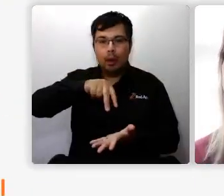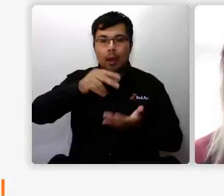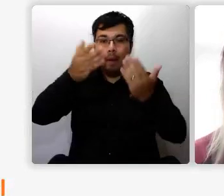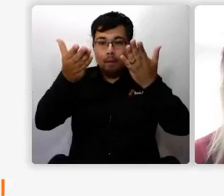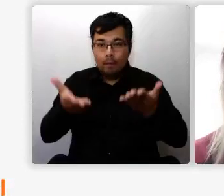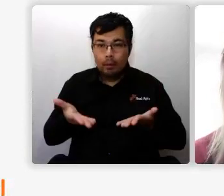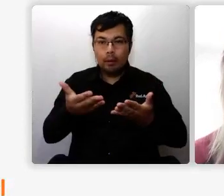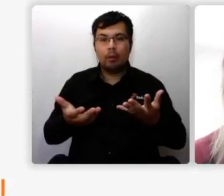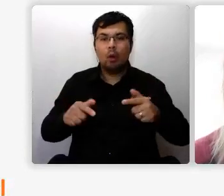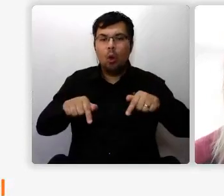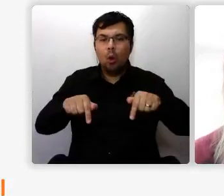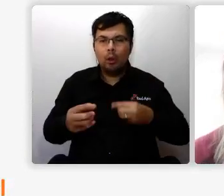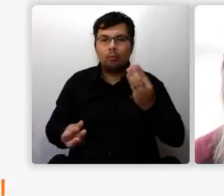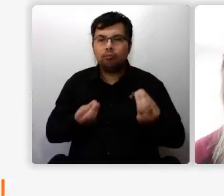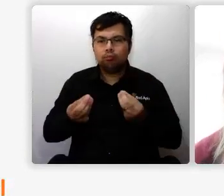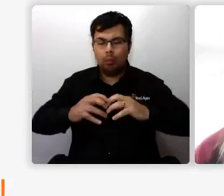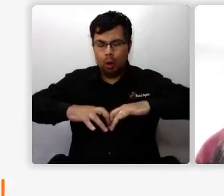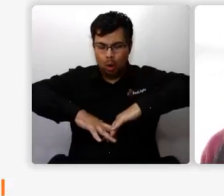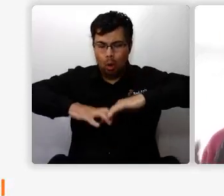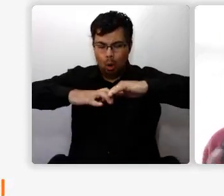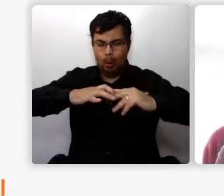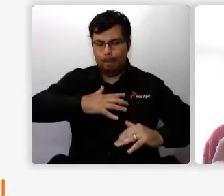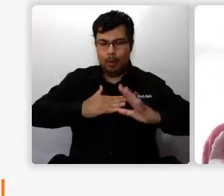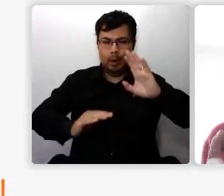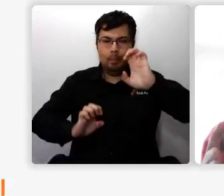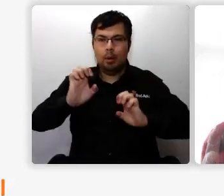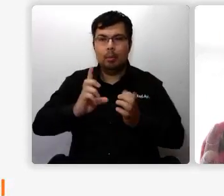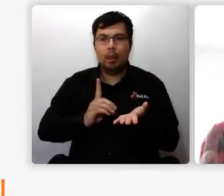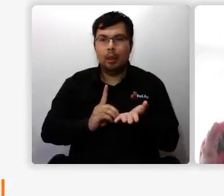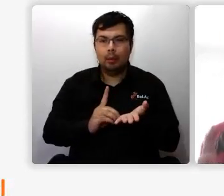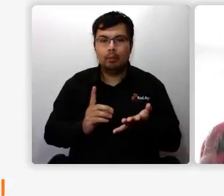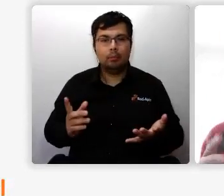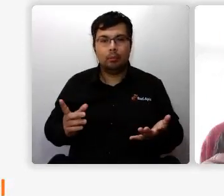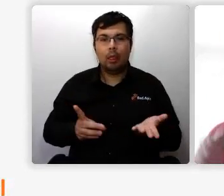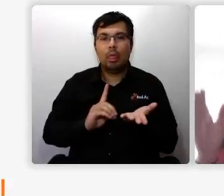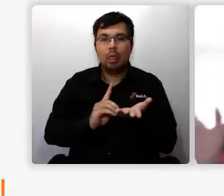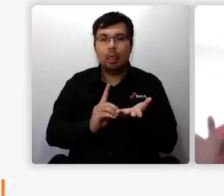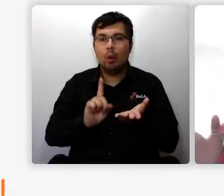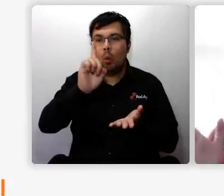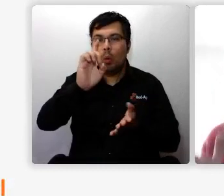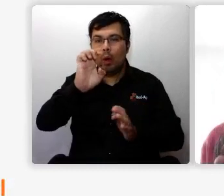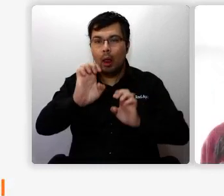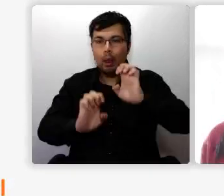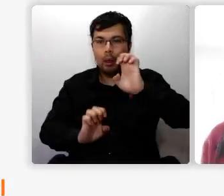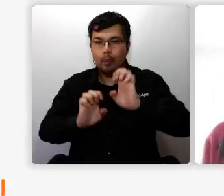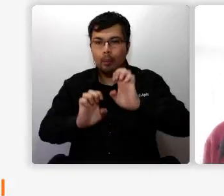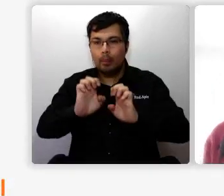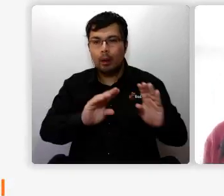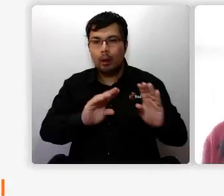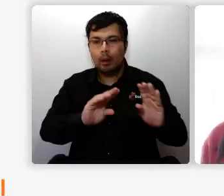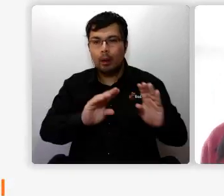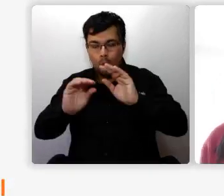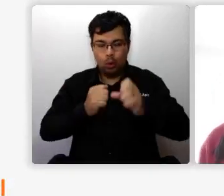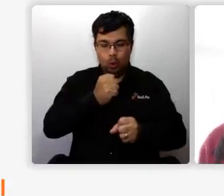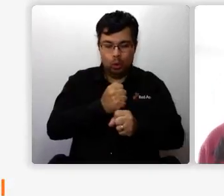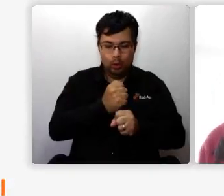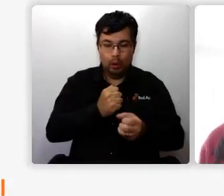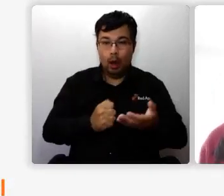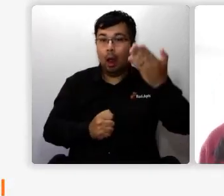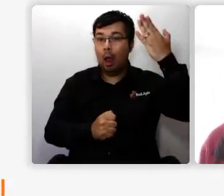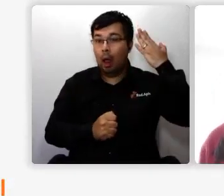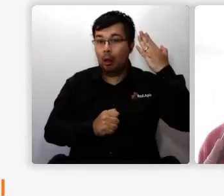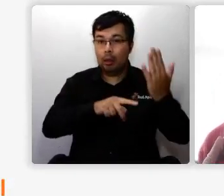mi pyme digitalmente? Básicamente, digitalizar una empresa significa migrar las operaciones que tradicionalmente